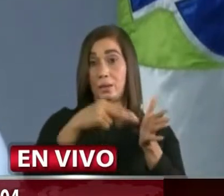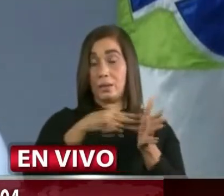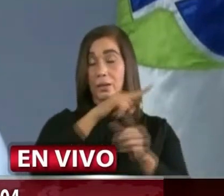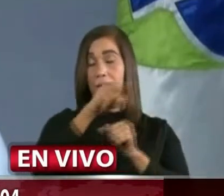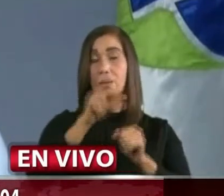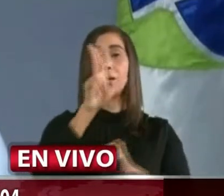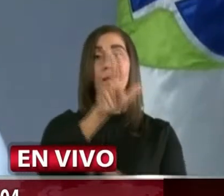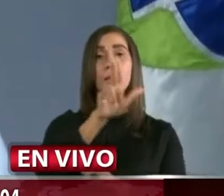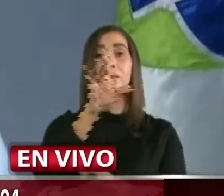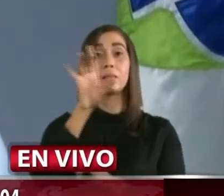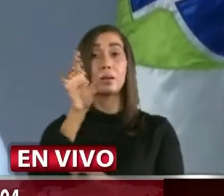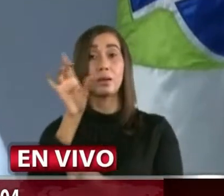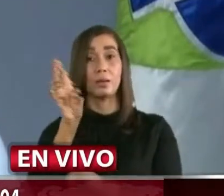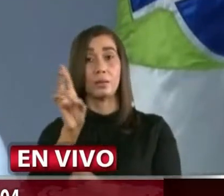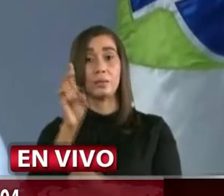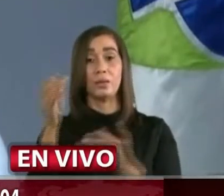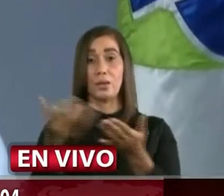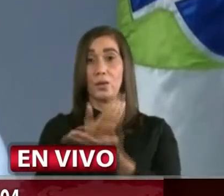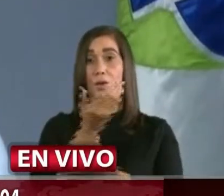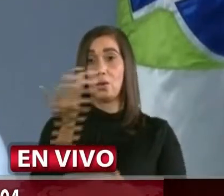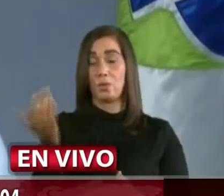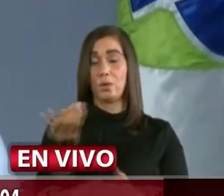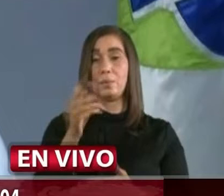Nacional, 36 casos nuevos,